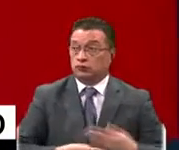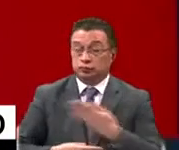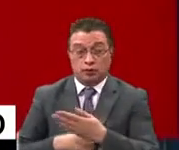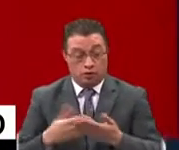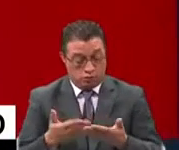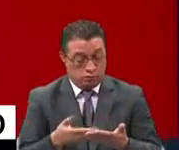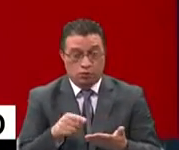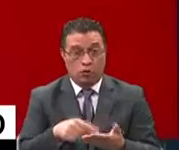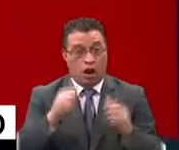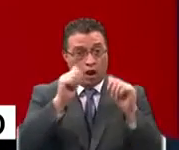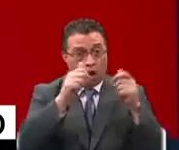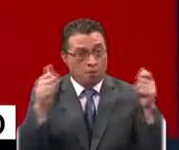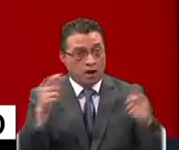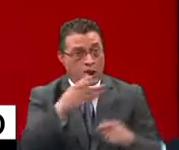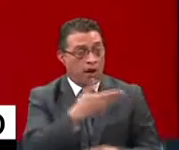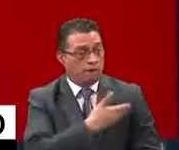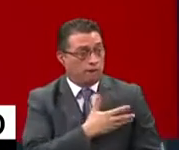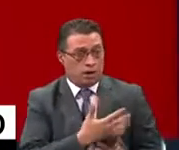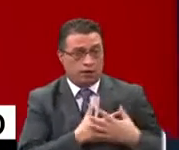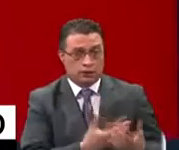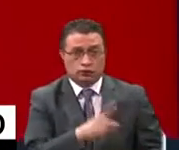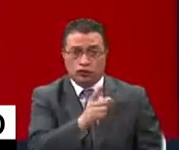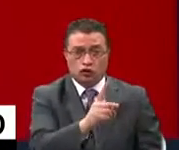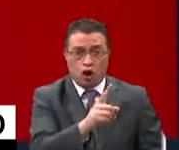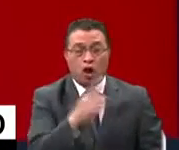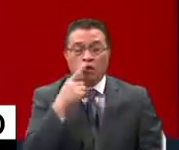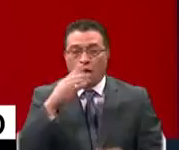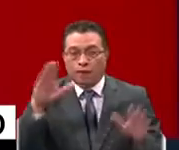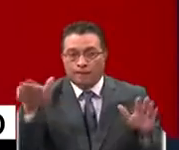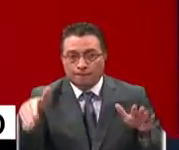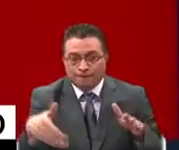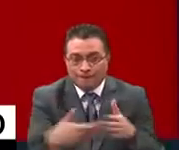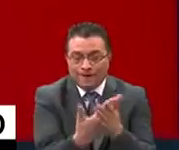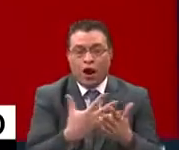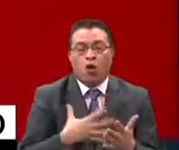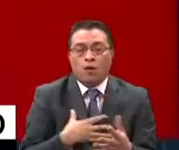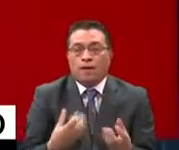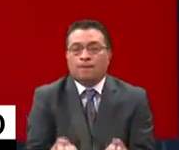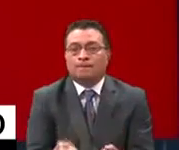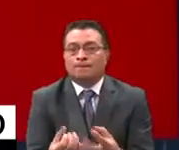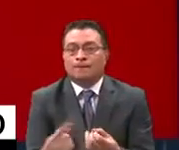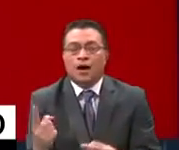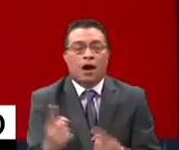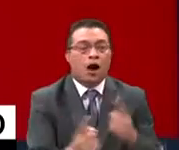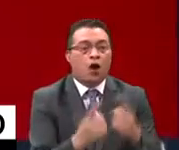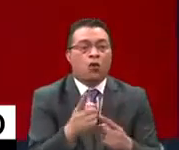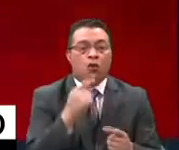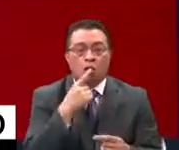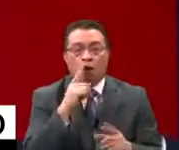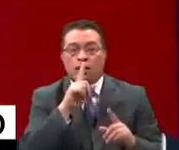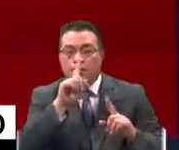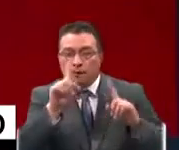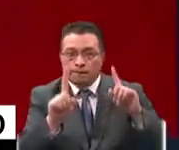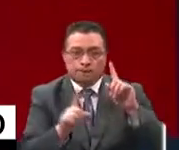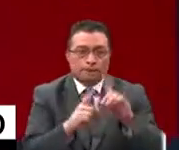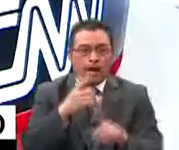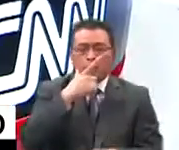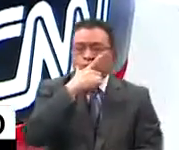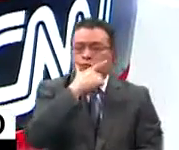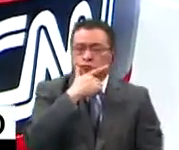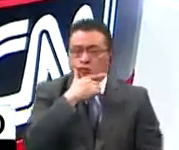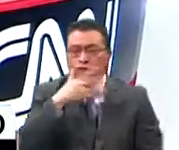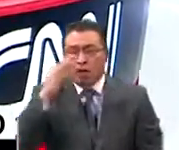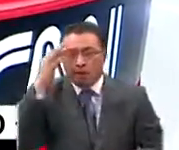de la presidenta Bachelet. Entonces, ese involucramiento ha sido un involucramiento a partir de una especulación, de